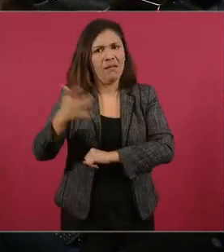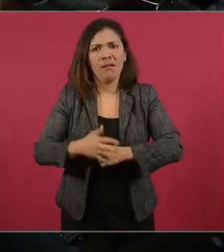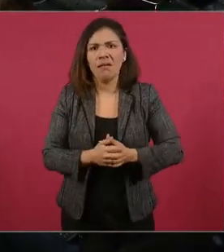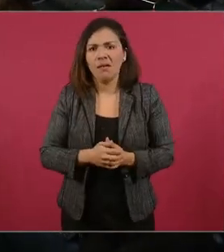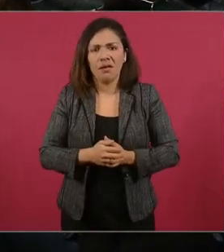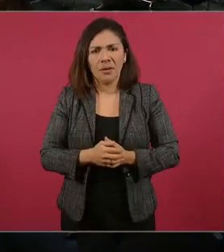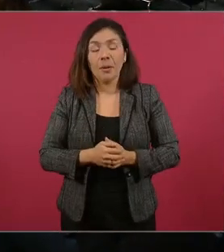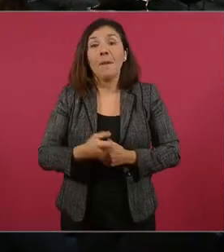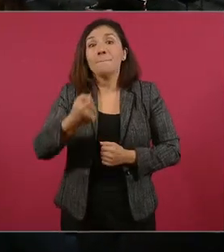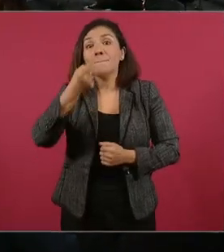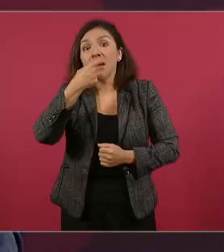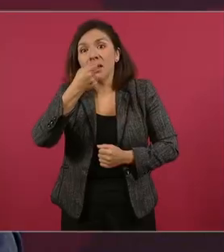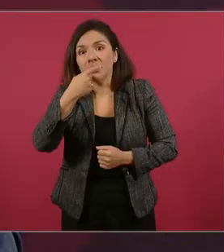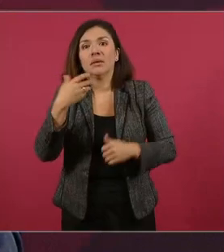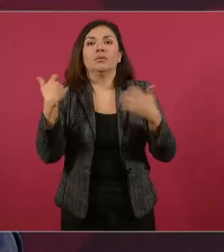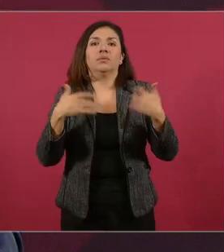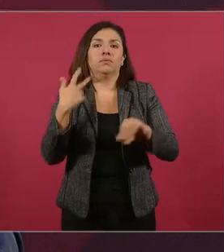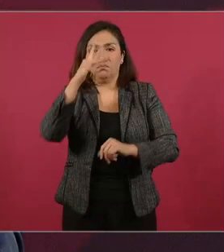y las medicinas también.